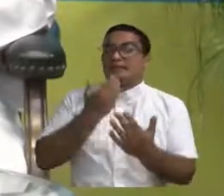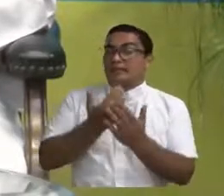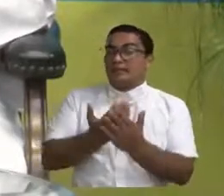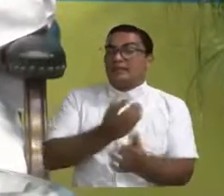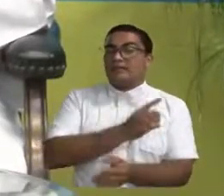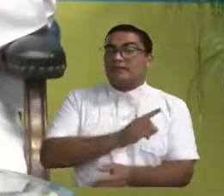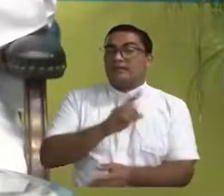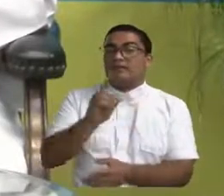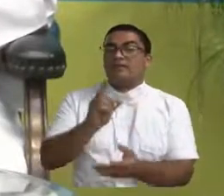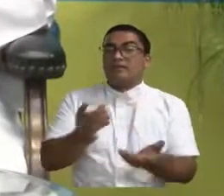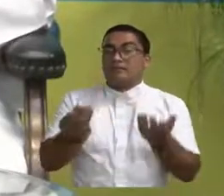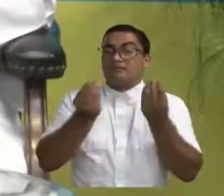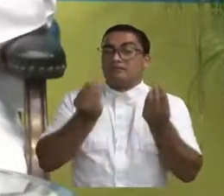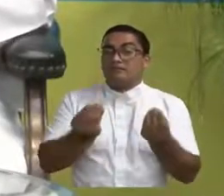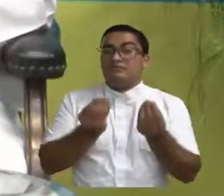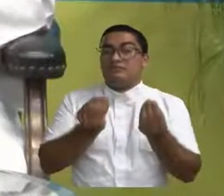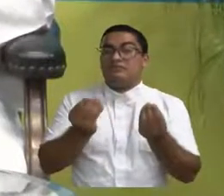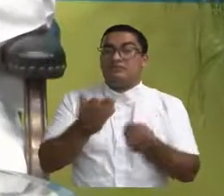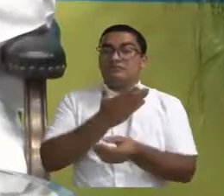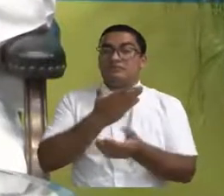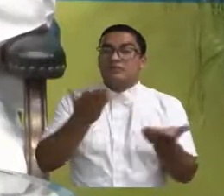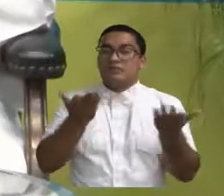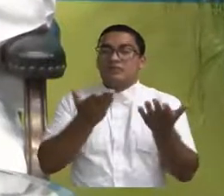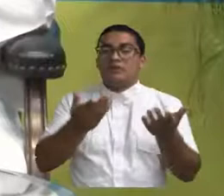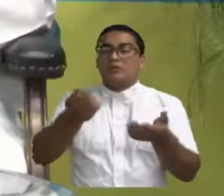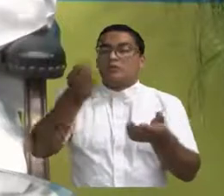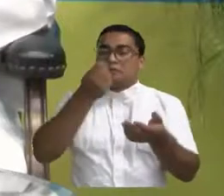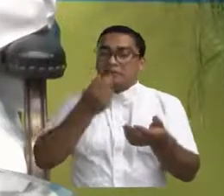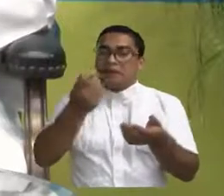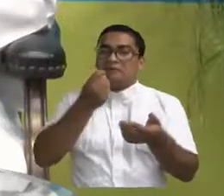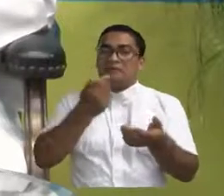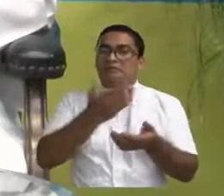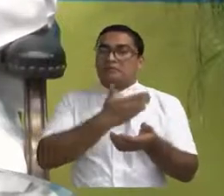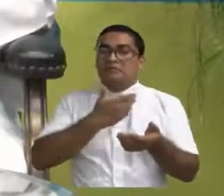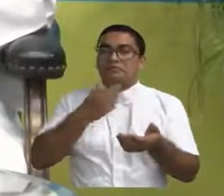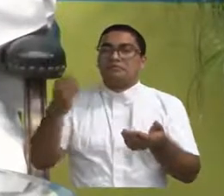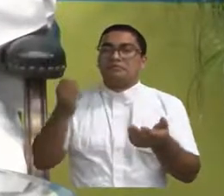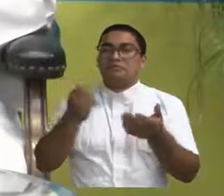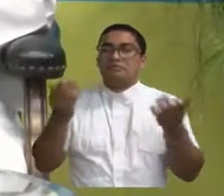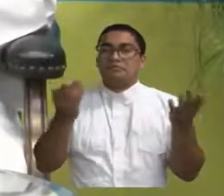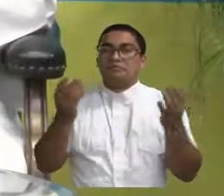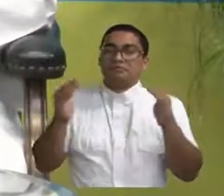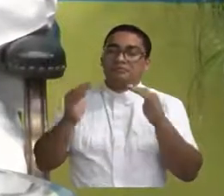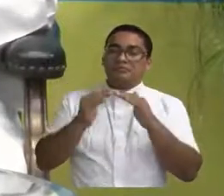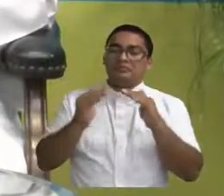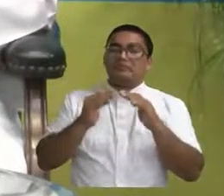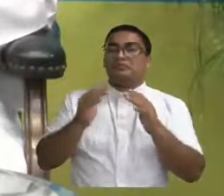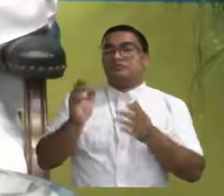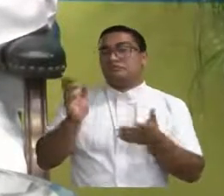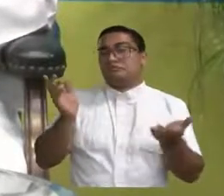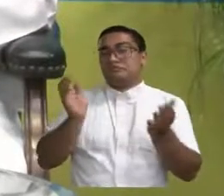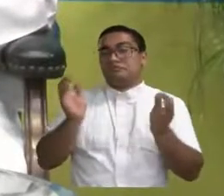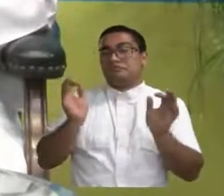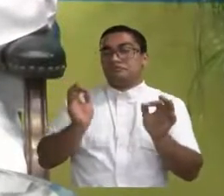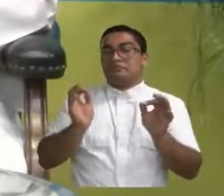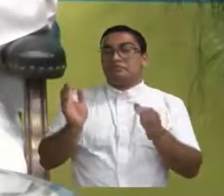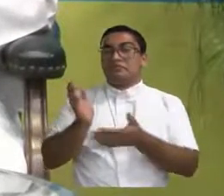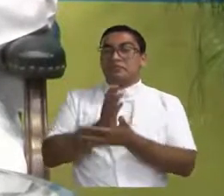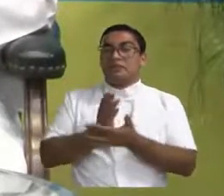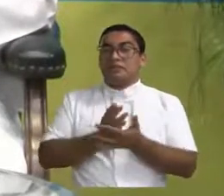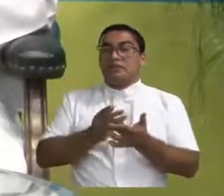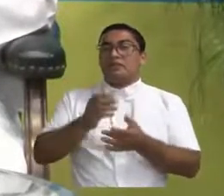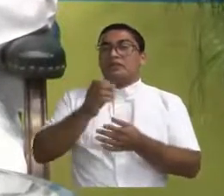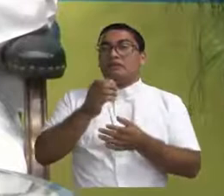la mayoría de estas se mejoran con el tratamiento recibido, ya sea ambulatorio o en el hospital, pero hay ciertas neumonías, por ejemplo